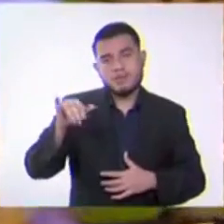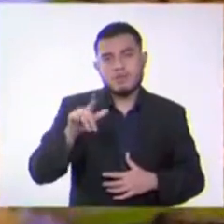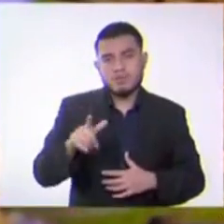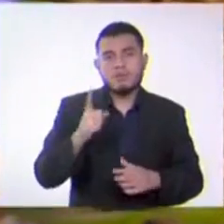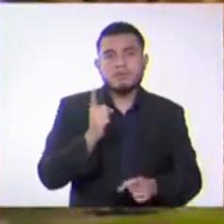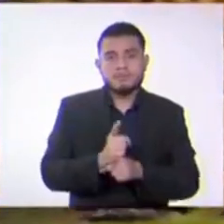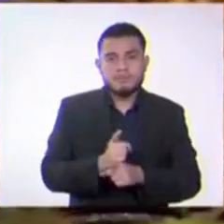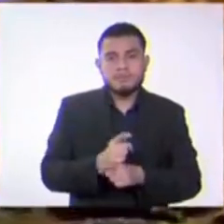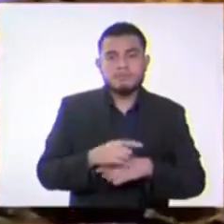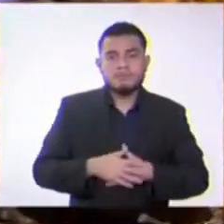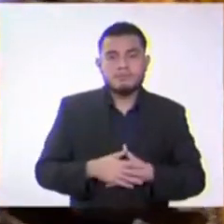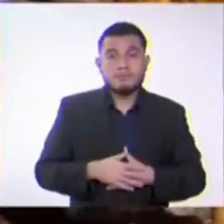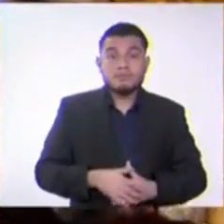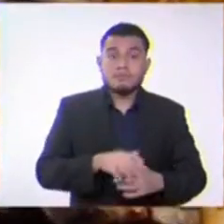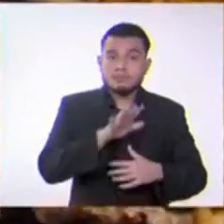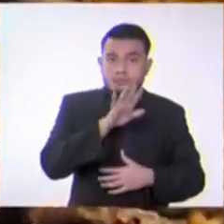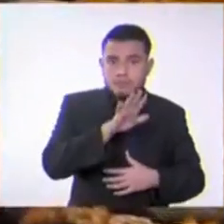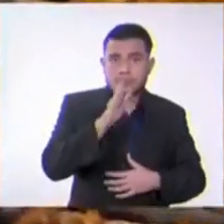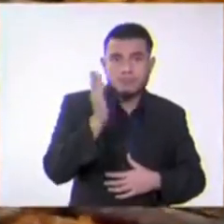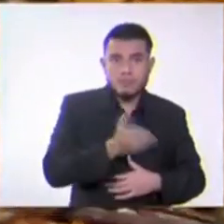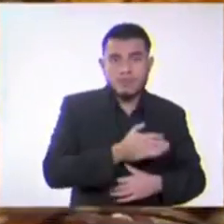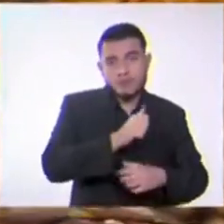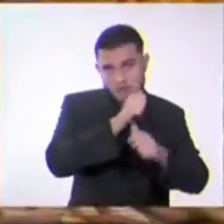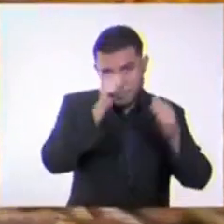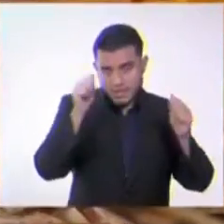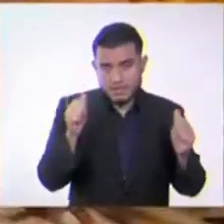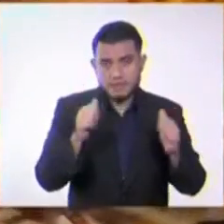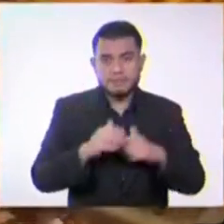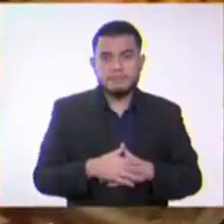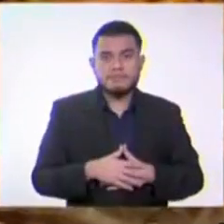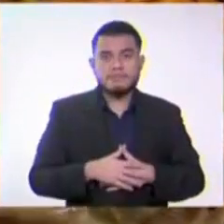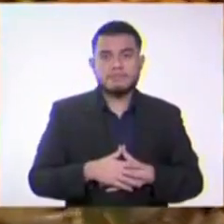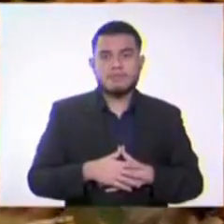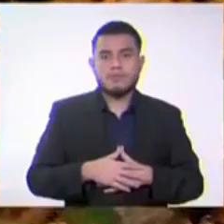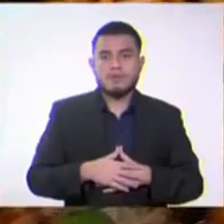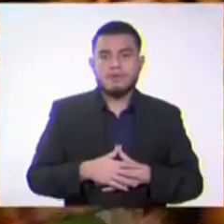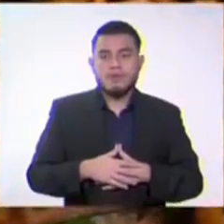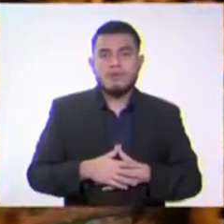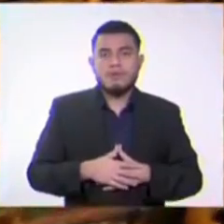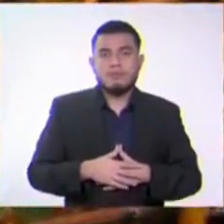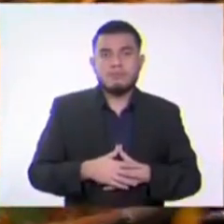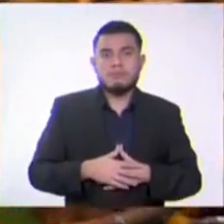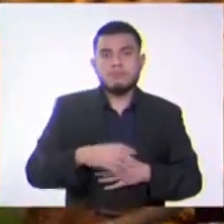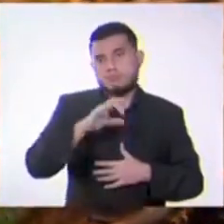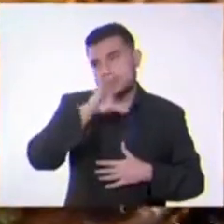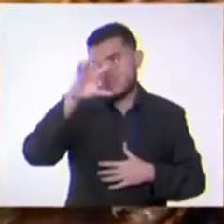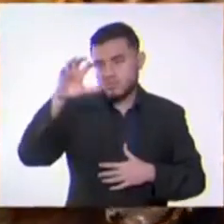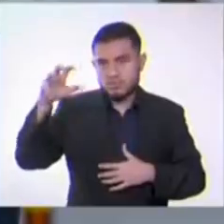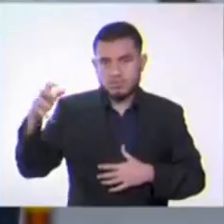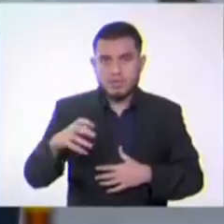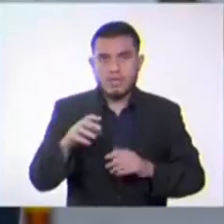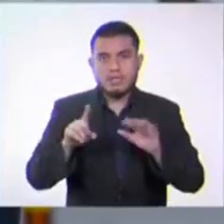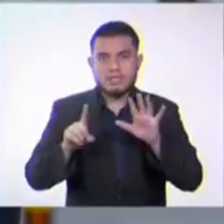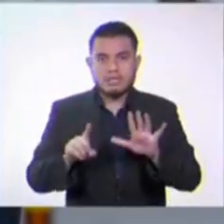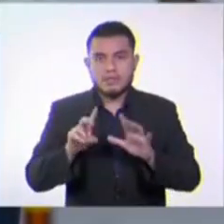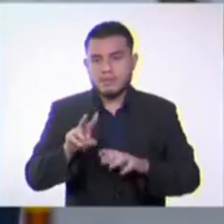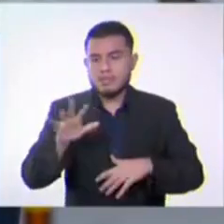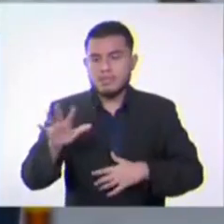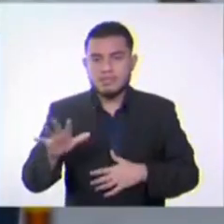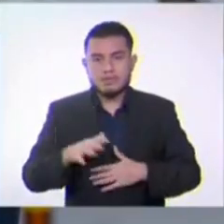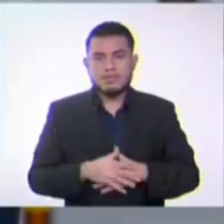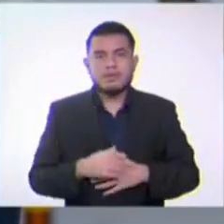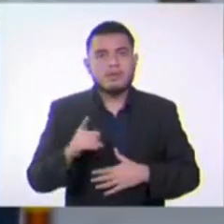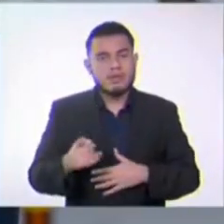exactamente salió a las 5:30 de la mañana, pero se ocultó a las 6:25. Suele ser